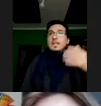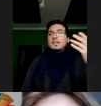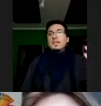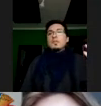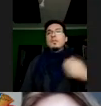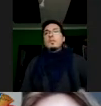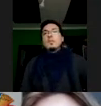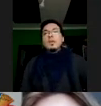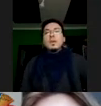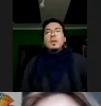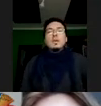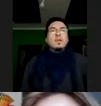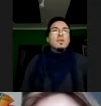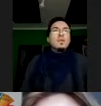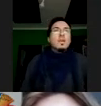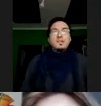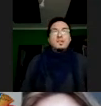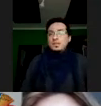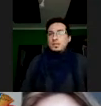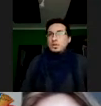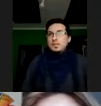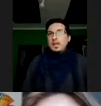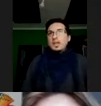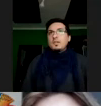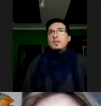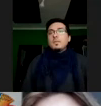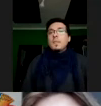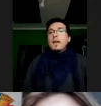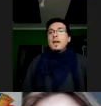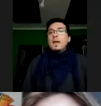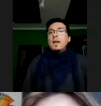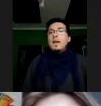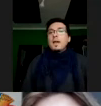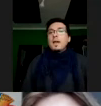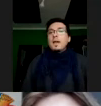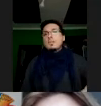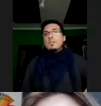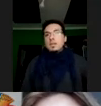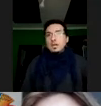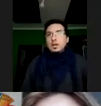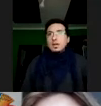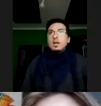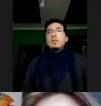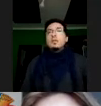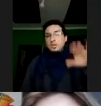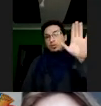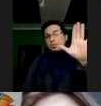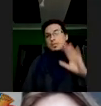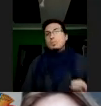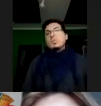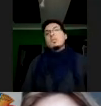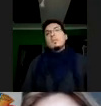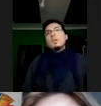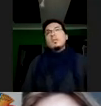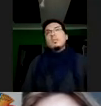es necesaria justamente esa sección que se le hace a la vivienda. Hay planos también que son de planta, pero que son de techumbre, así